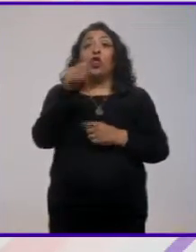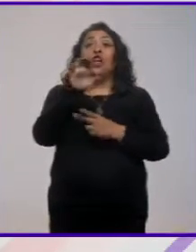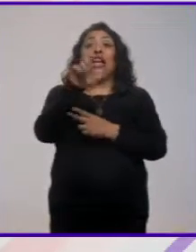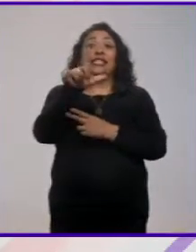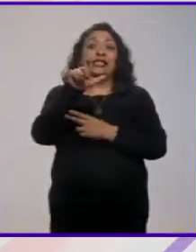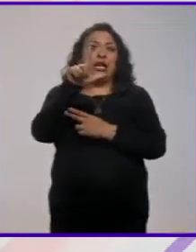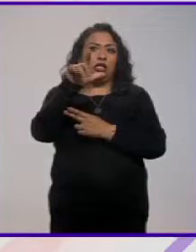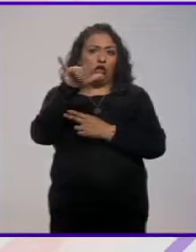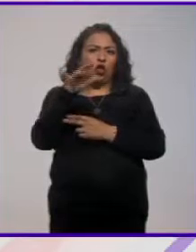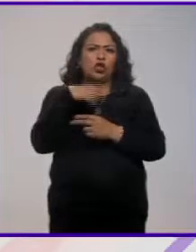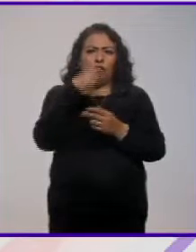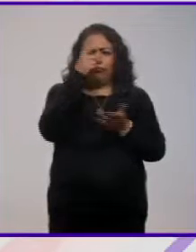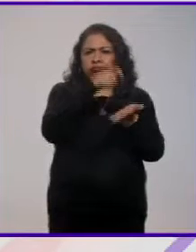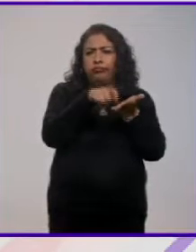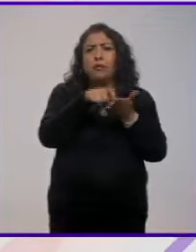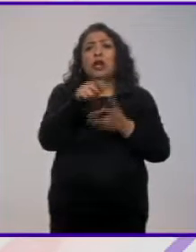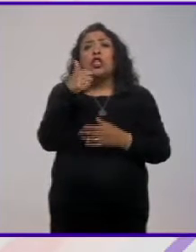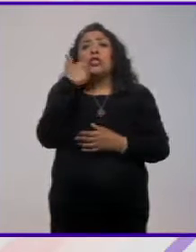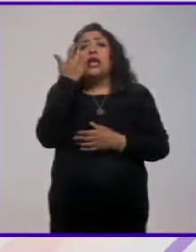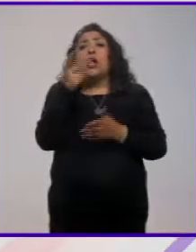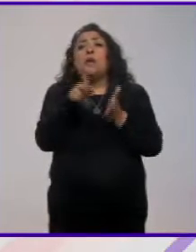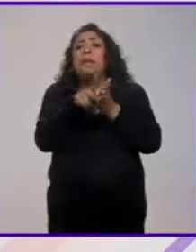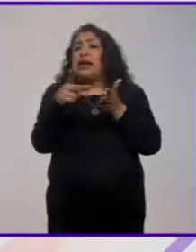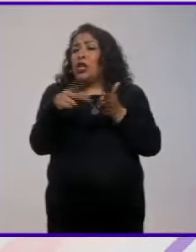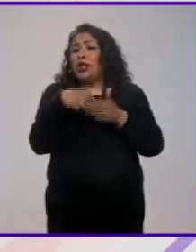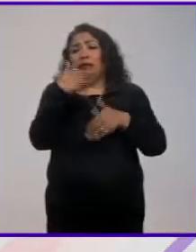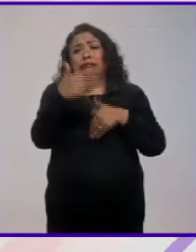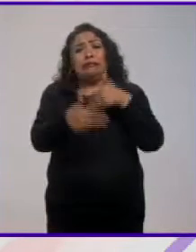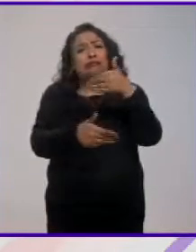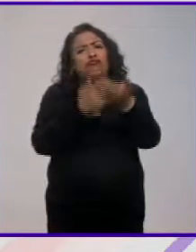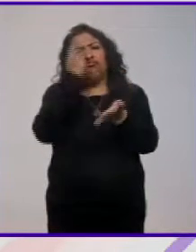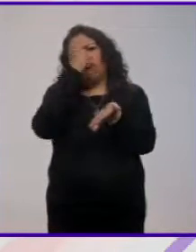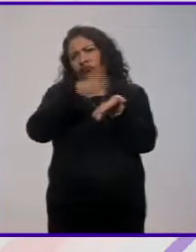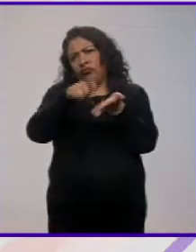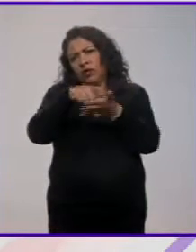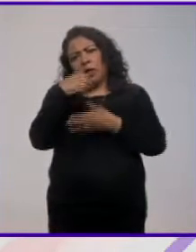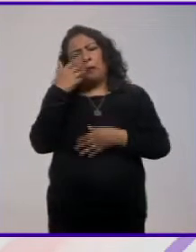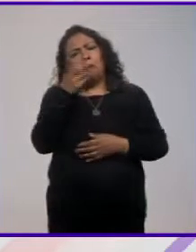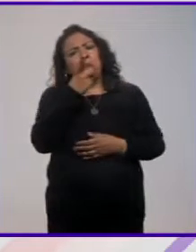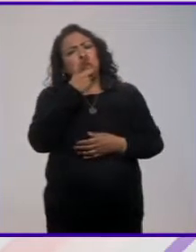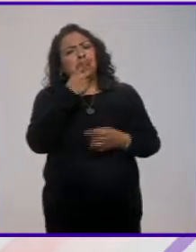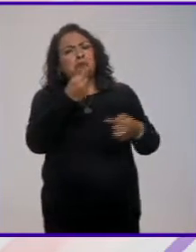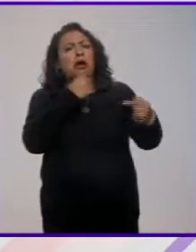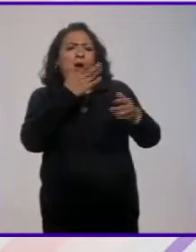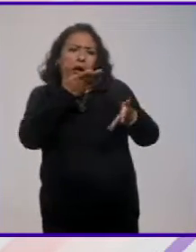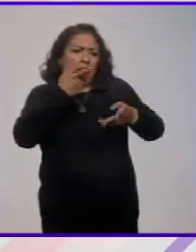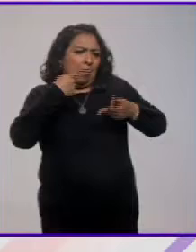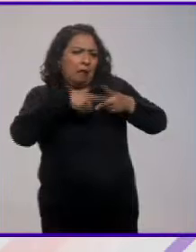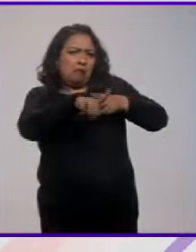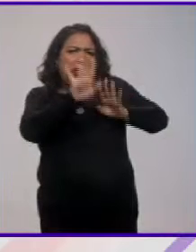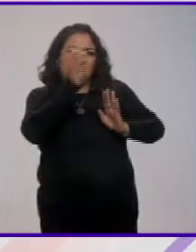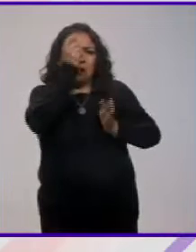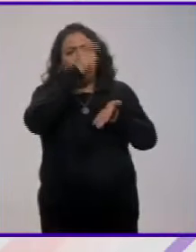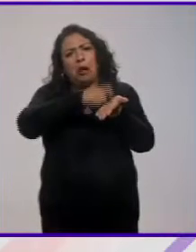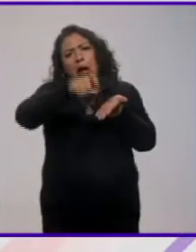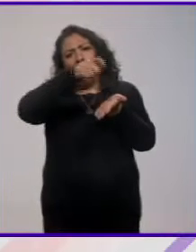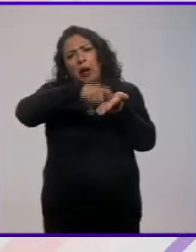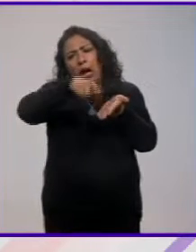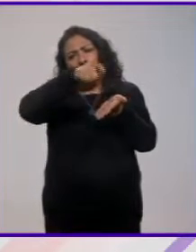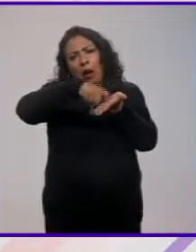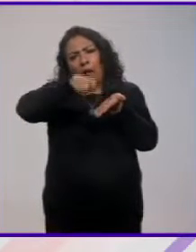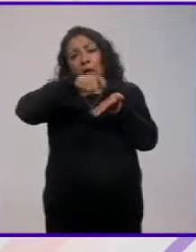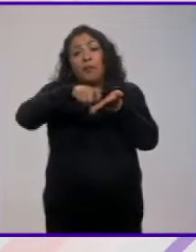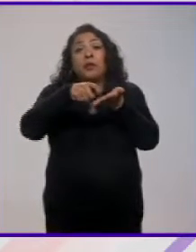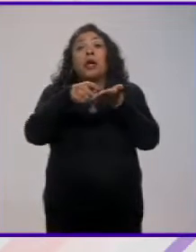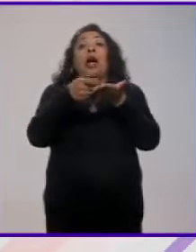Excelsior, pero quiero tener un periódico donde escribir permanentemente. Y me digo, bueno, pues empieza a escribir. Y empecé a escribir